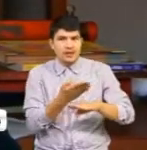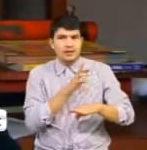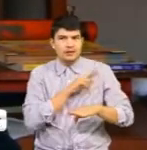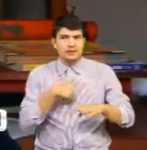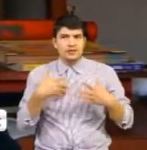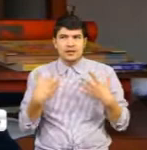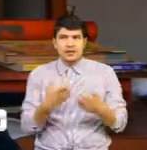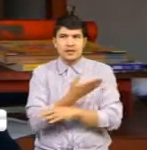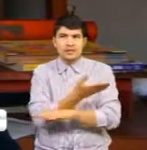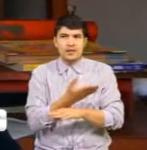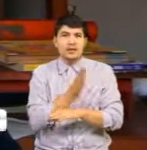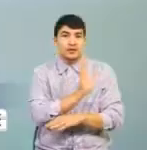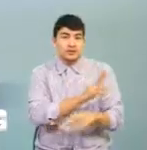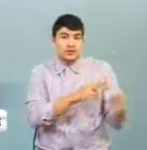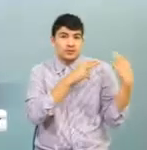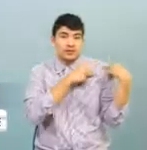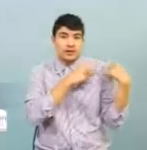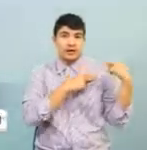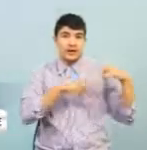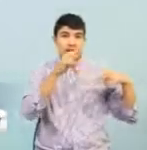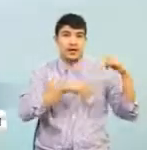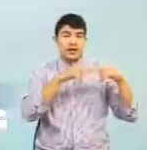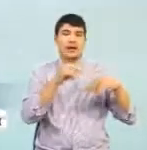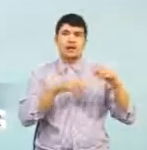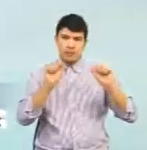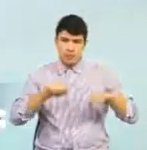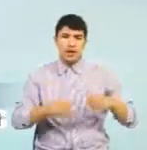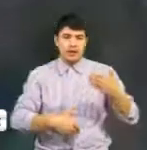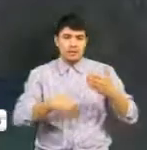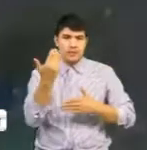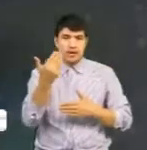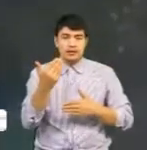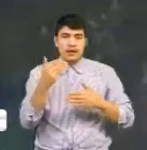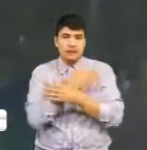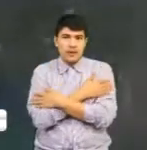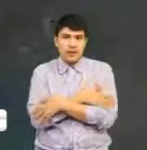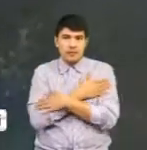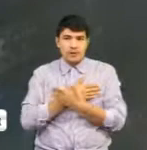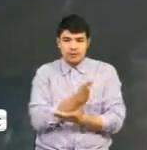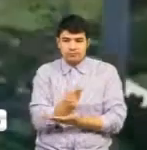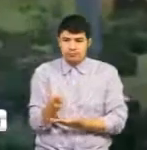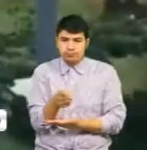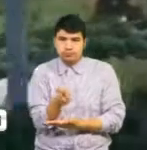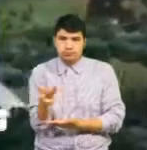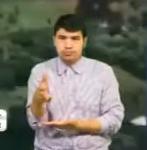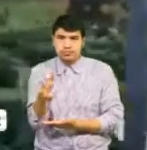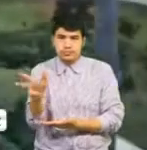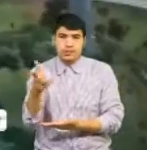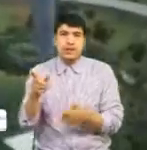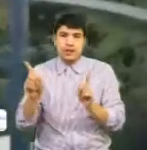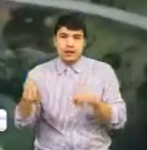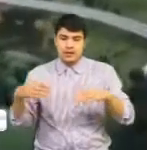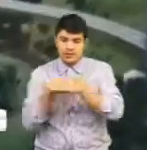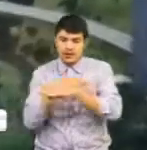a quienes están encargados de esta obra que se inicie de pamplona hacia abajo incluyendo primero que todo el desvío del